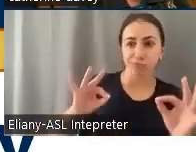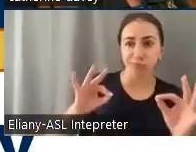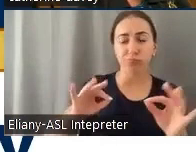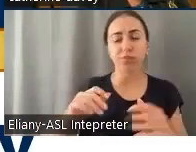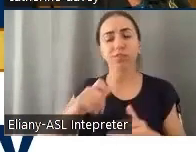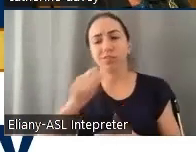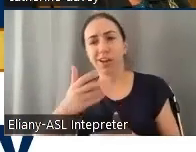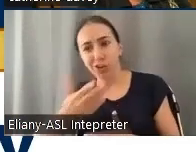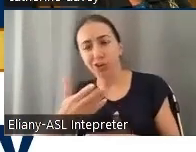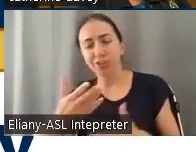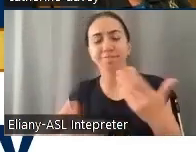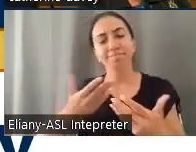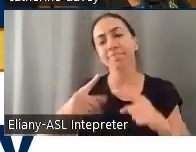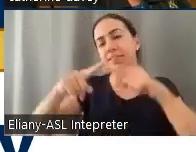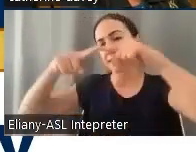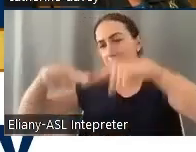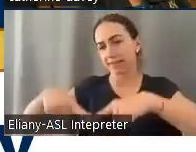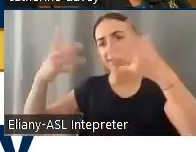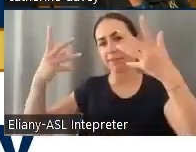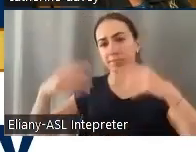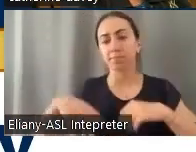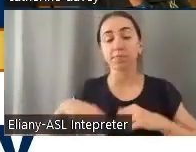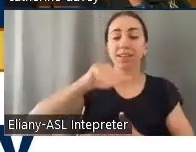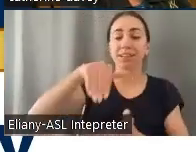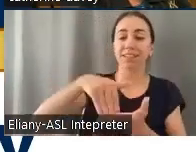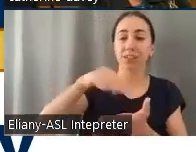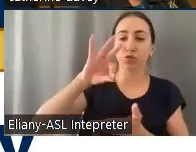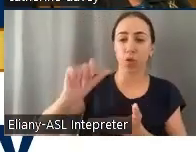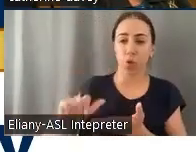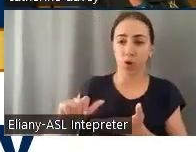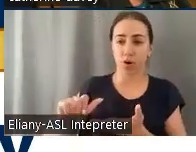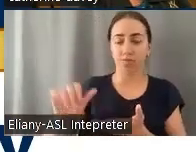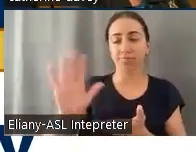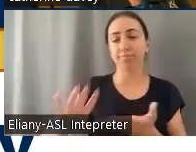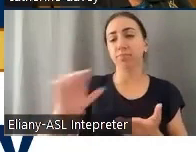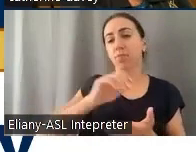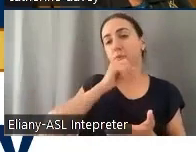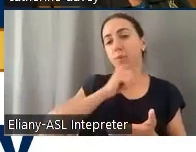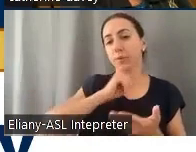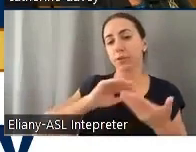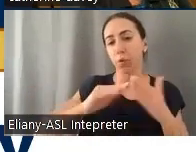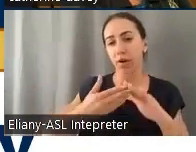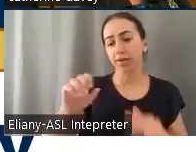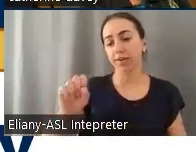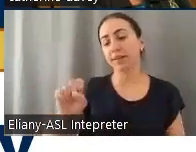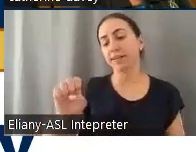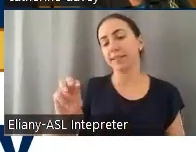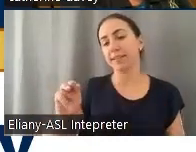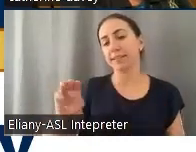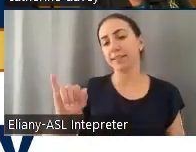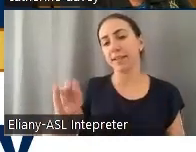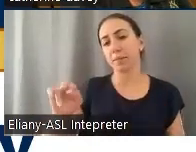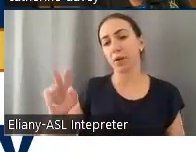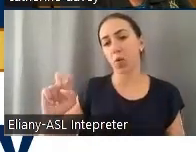creen que funciona y lo que creen que no funciona. En el área de la Florida Central, especialmente en el condado de Orange y